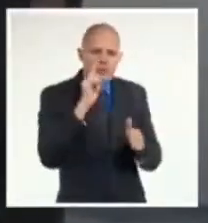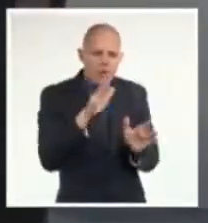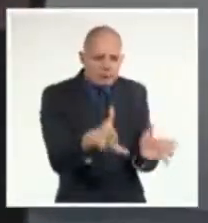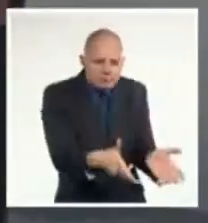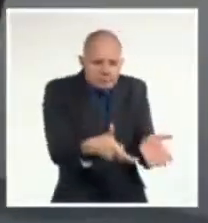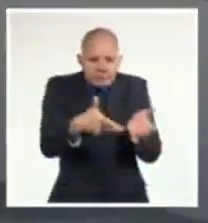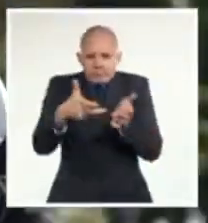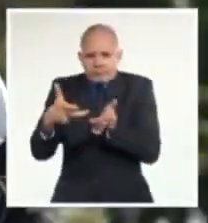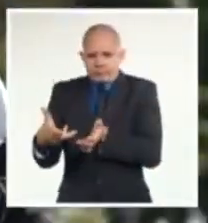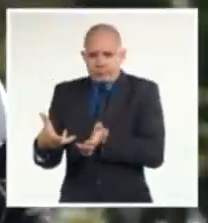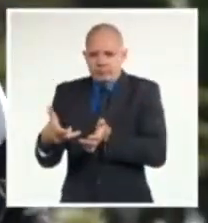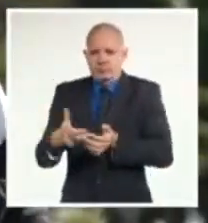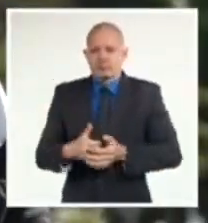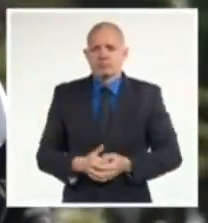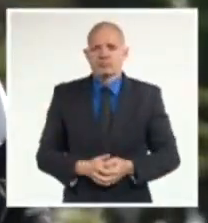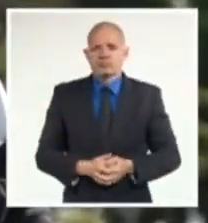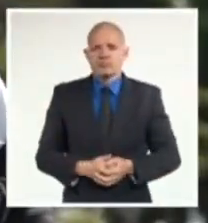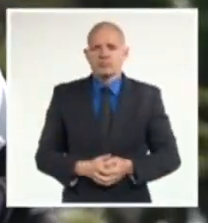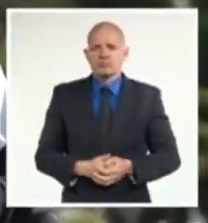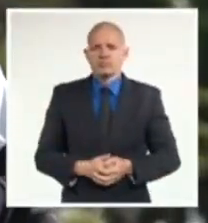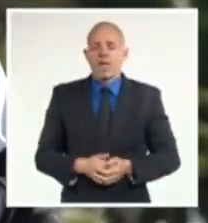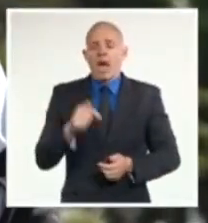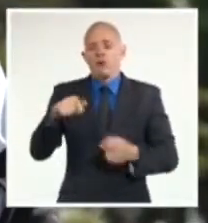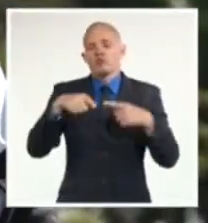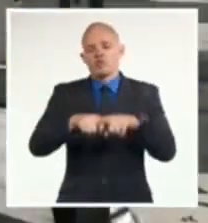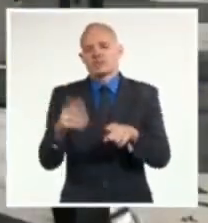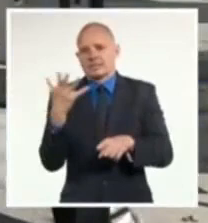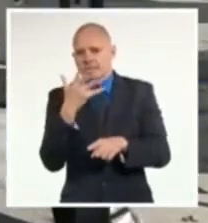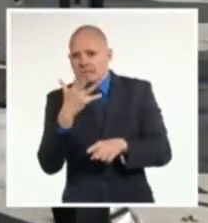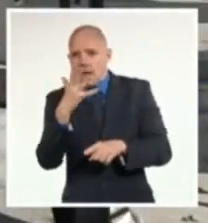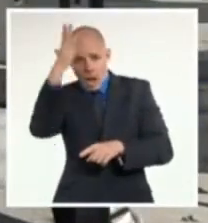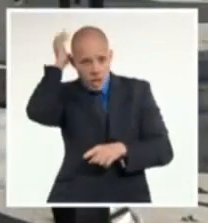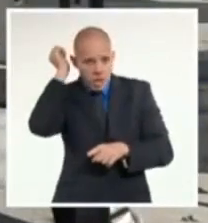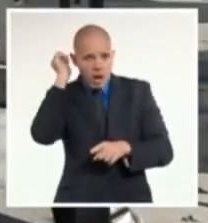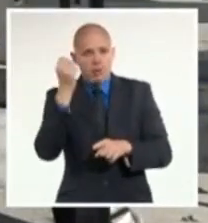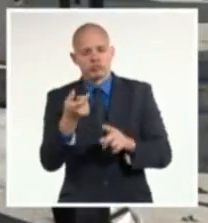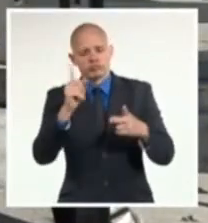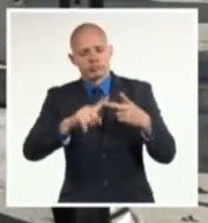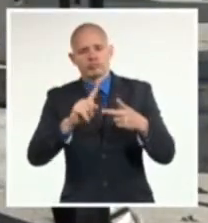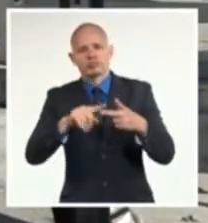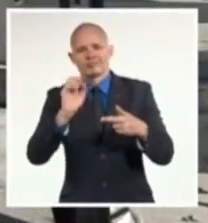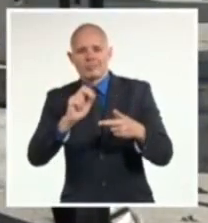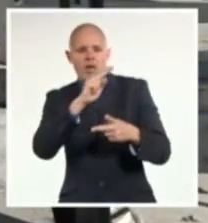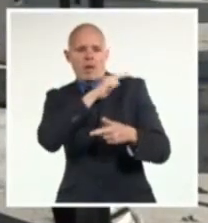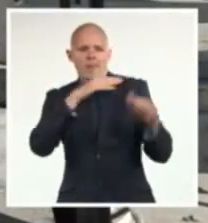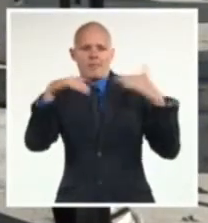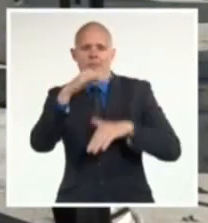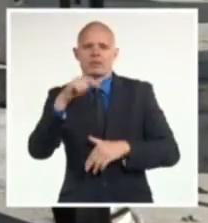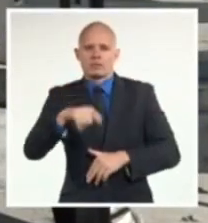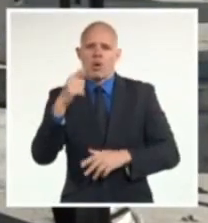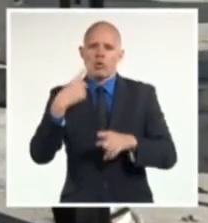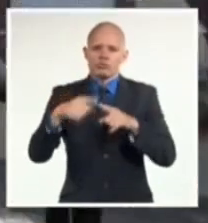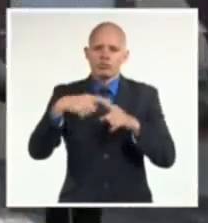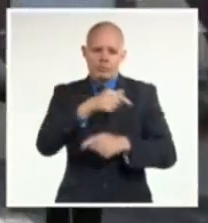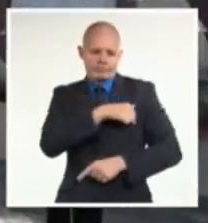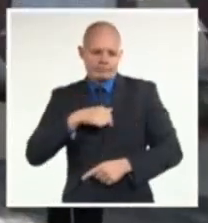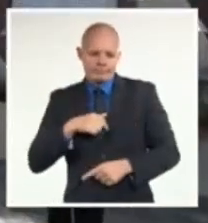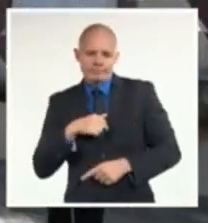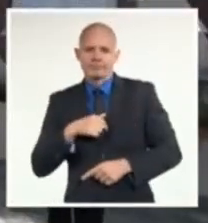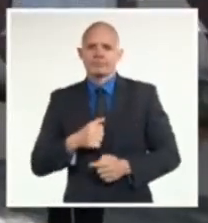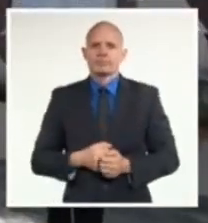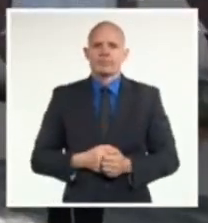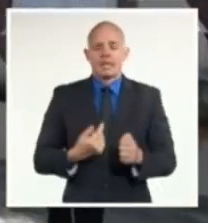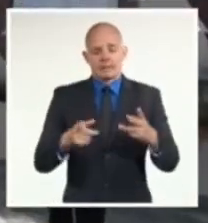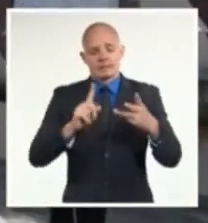ejército Raúl Castro Ruz. Acompañaron al líder de la revolución, el ministro del Interior, general de división Lázaro Alberto Álvarez Casas,